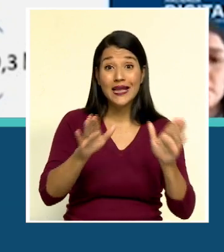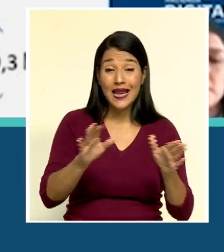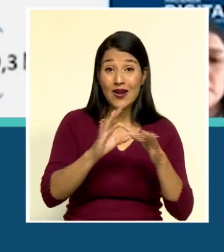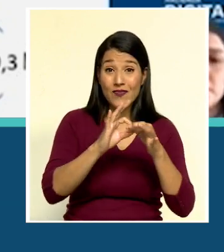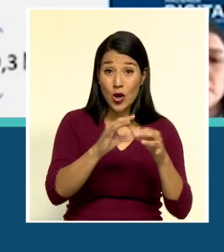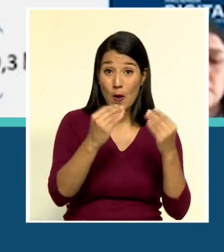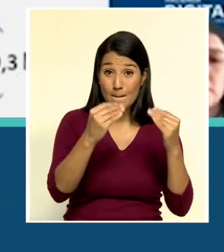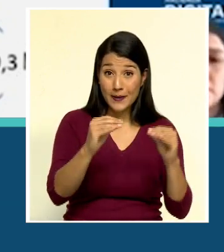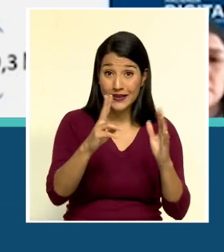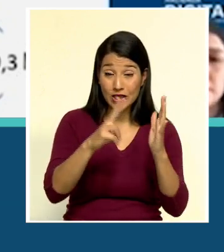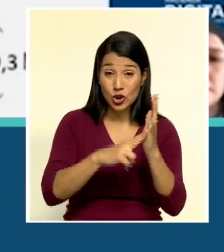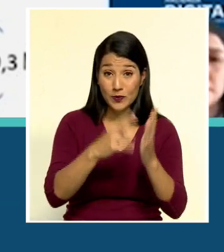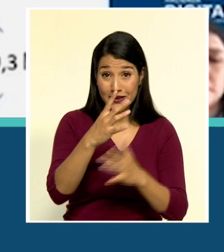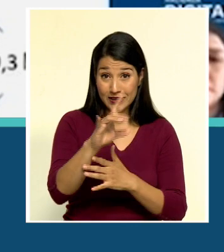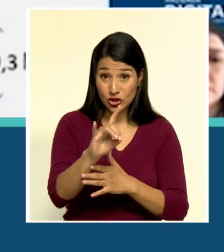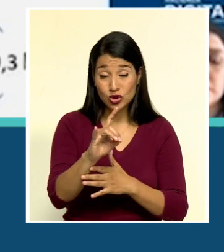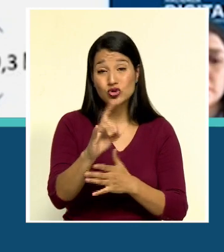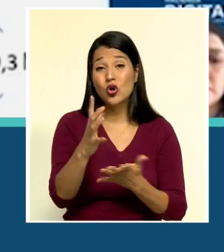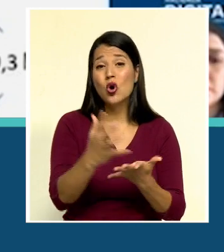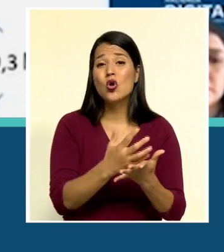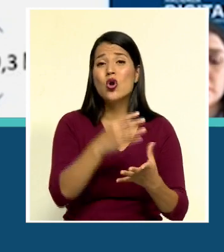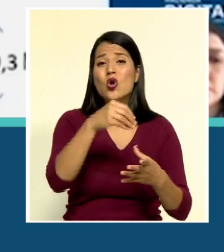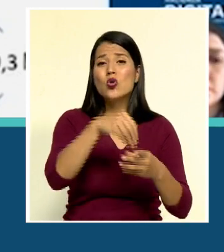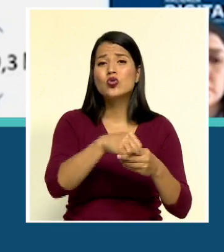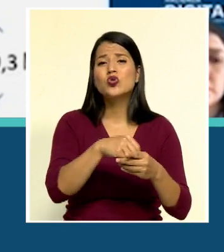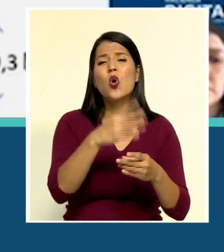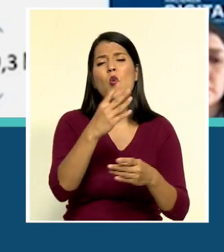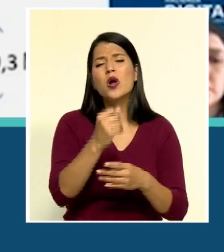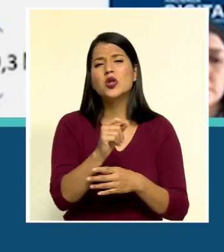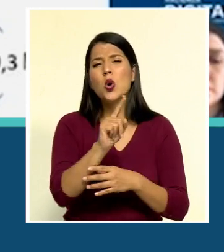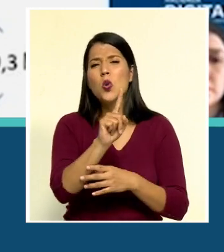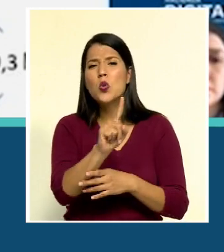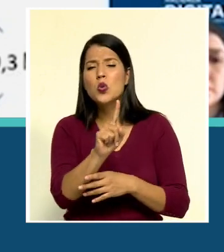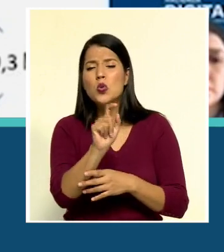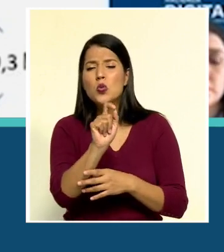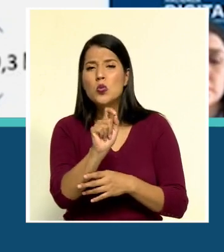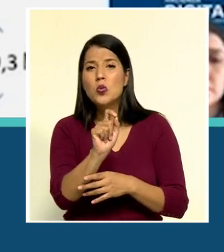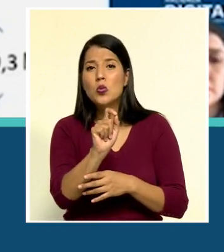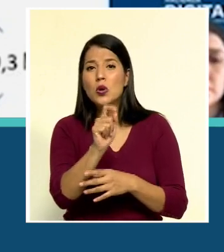en el 2018 la recaudación estaba por debajo de 1,5 billones,